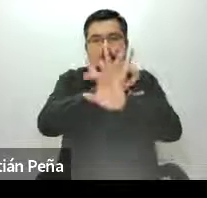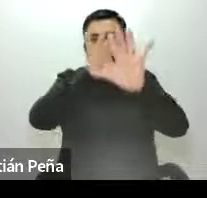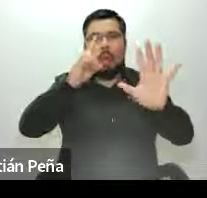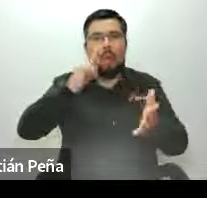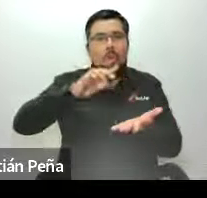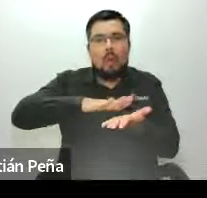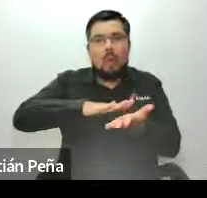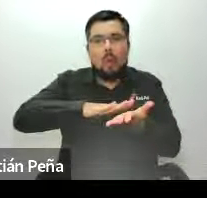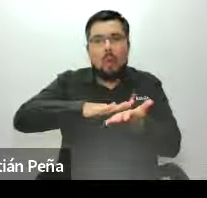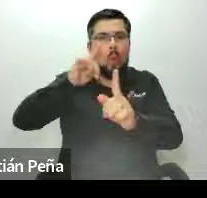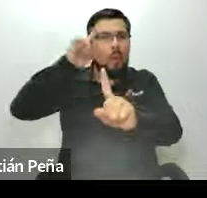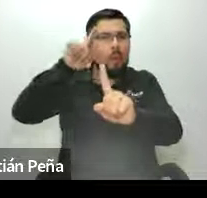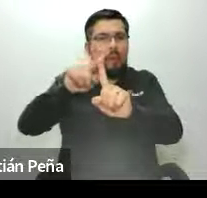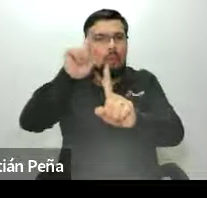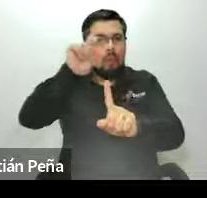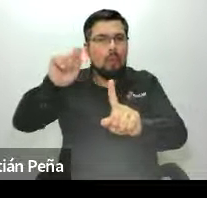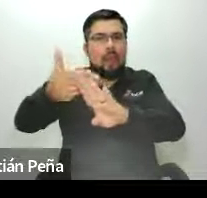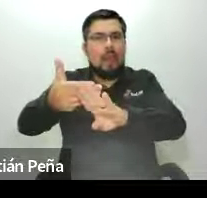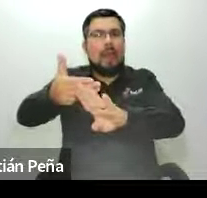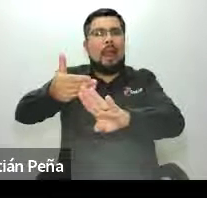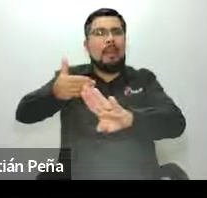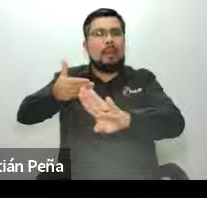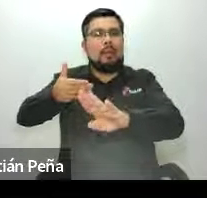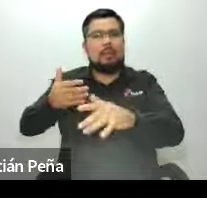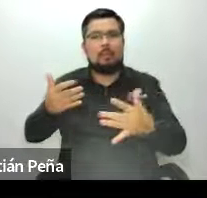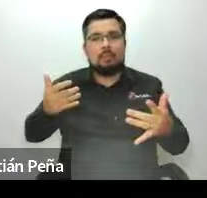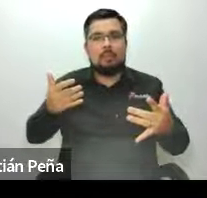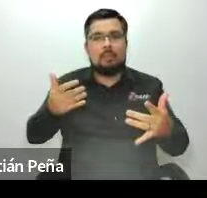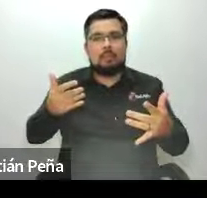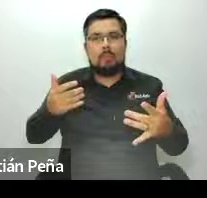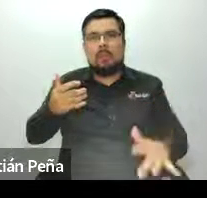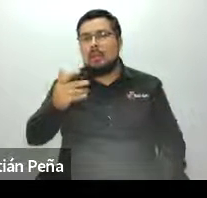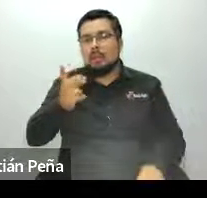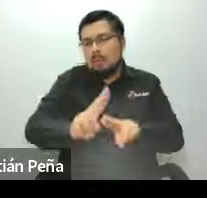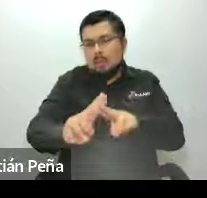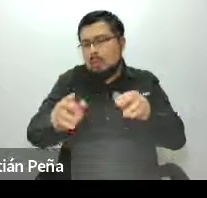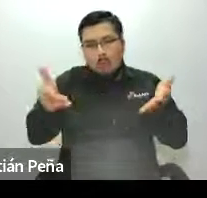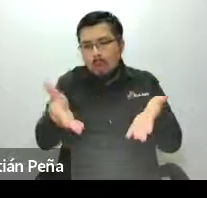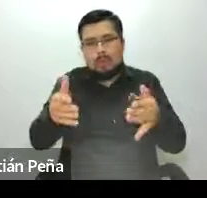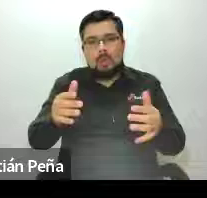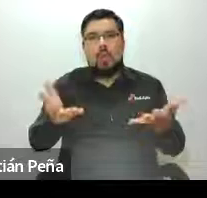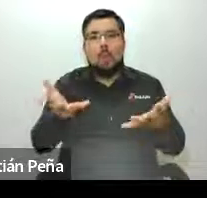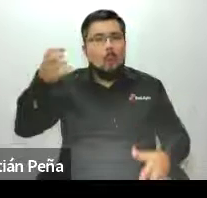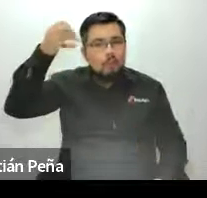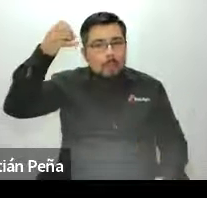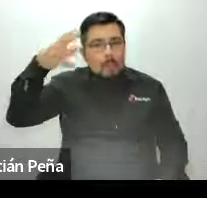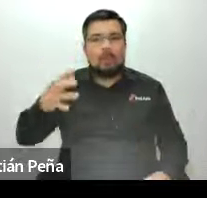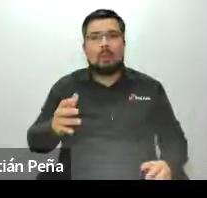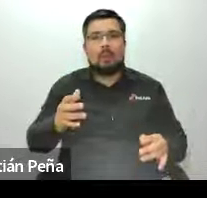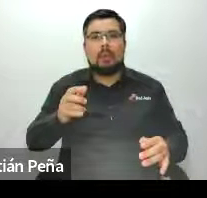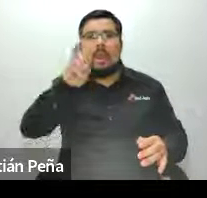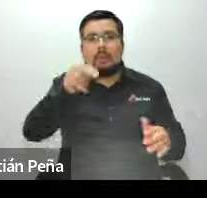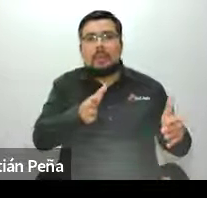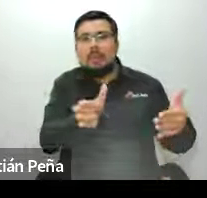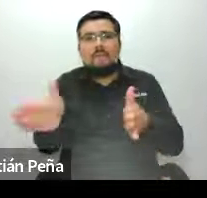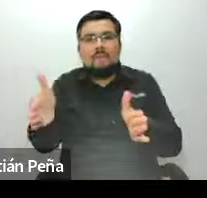Y por supuesto que si lo hacemos así, sin mirar, por ejemplo, cómo se enseña y cómo se aprende con estas preguntas didácticas o incluso los